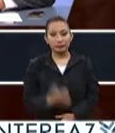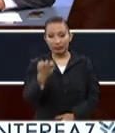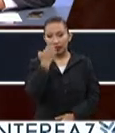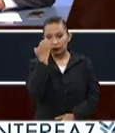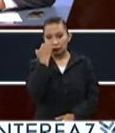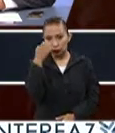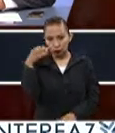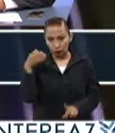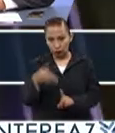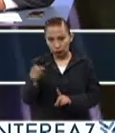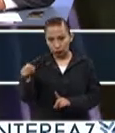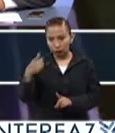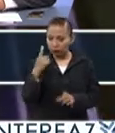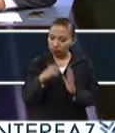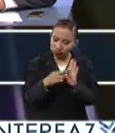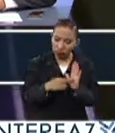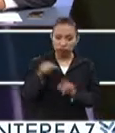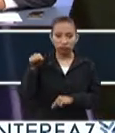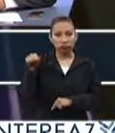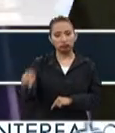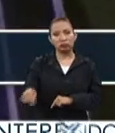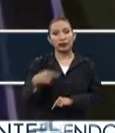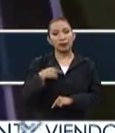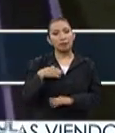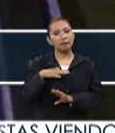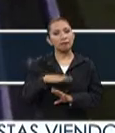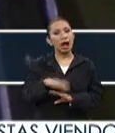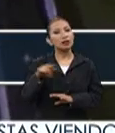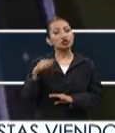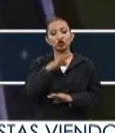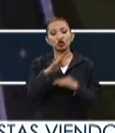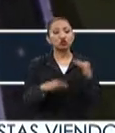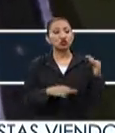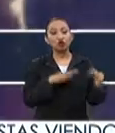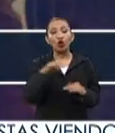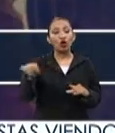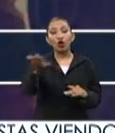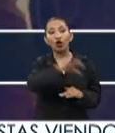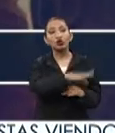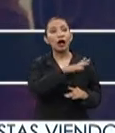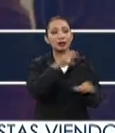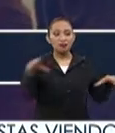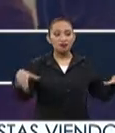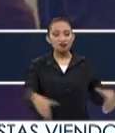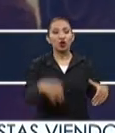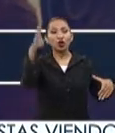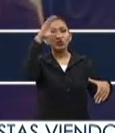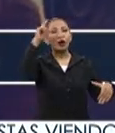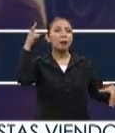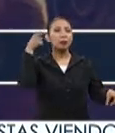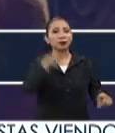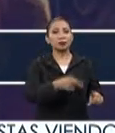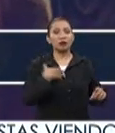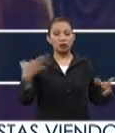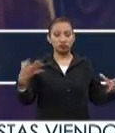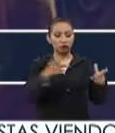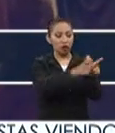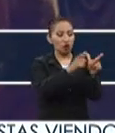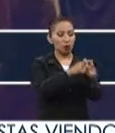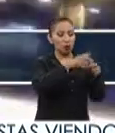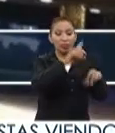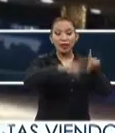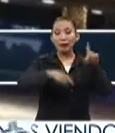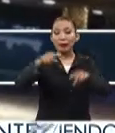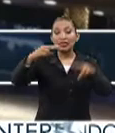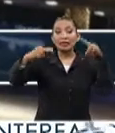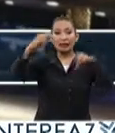escuela, su principal función era básicamente que todos quisieran una misma cultura. Nos integraban en grupos dependiendo